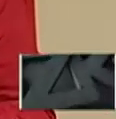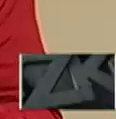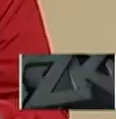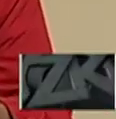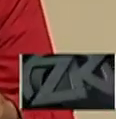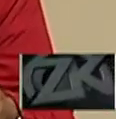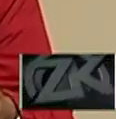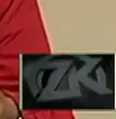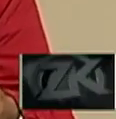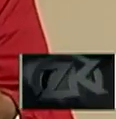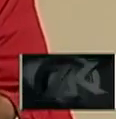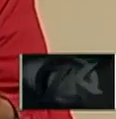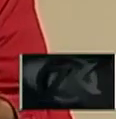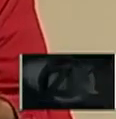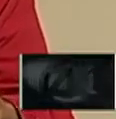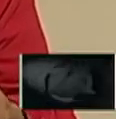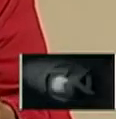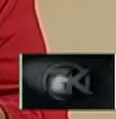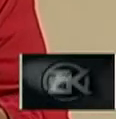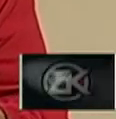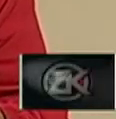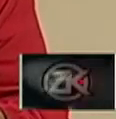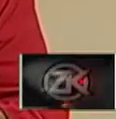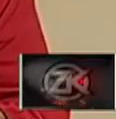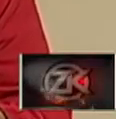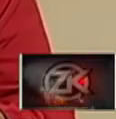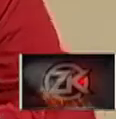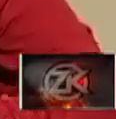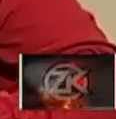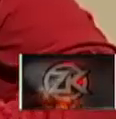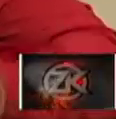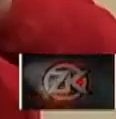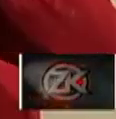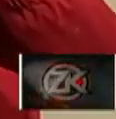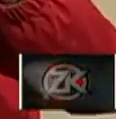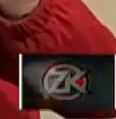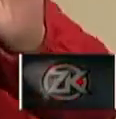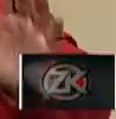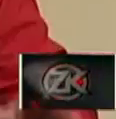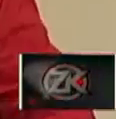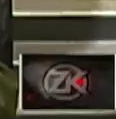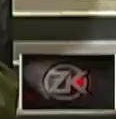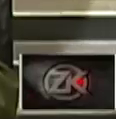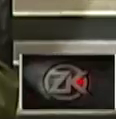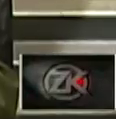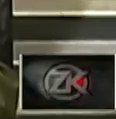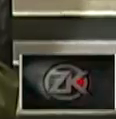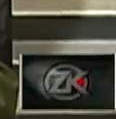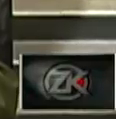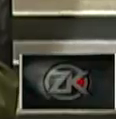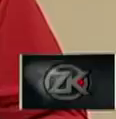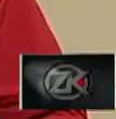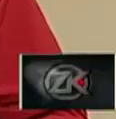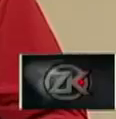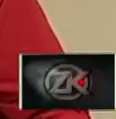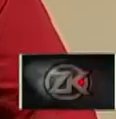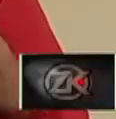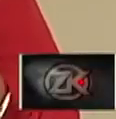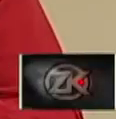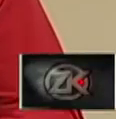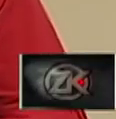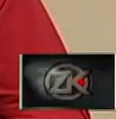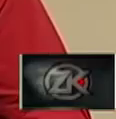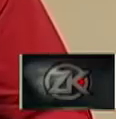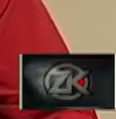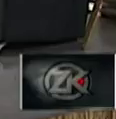Cargas un si comprobante. Si perdías el comprobante verde ese que tenías que plastificar y pasaban 4 o 5 años... No lo podías plastificar. No, ah, ¿no? No. Que